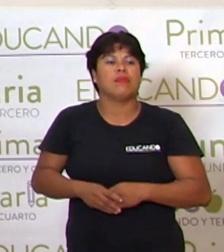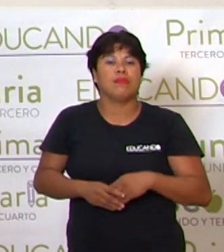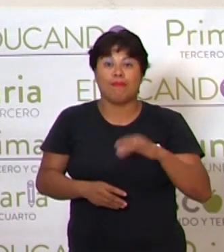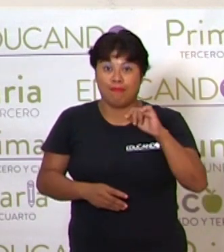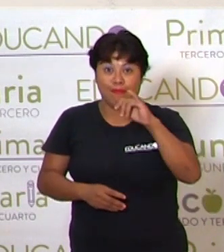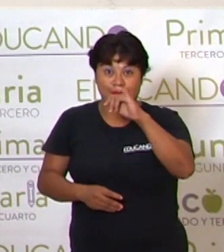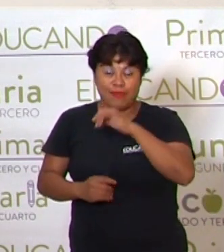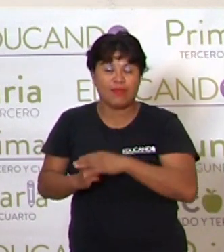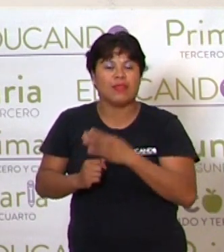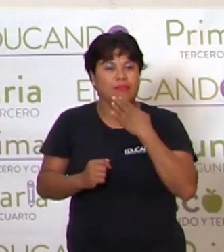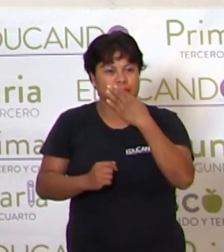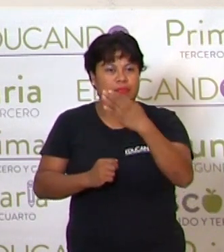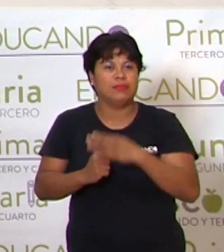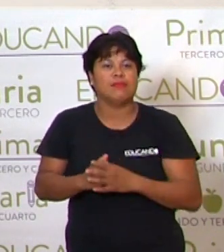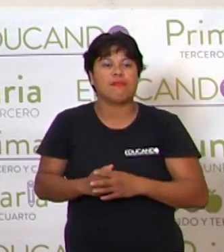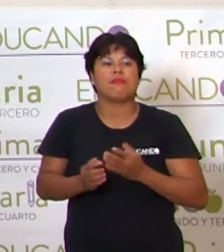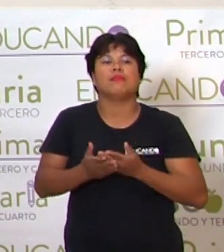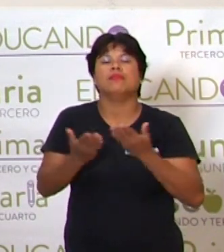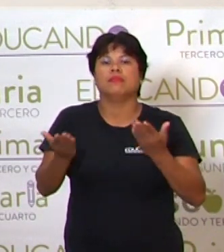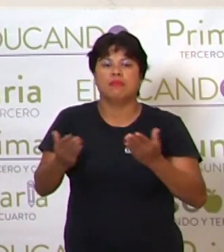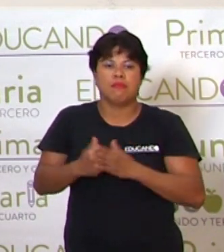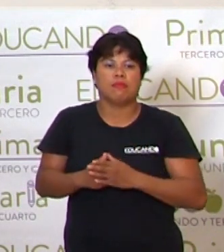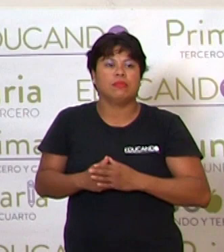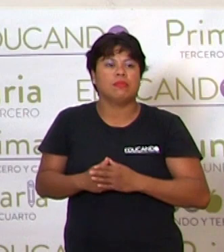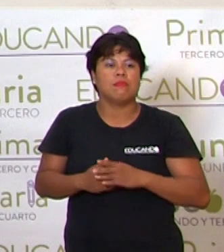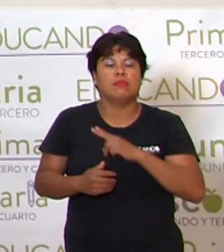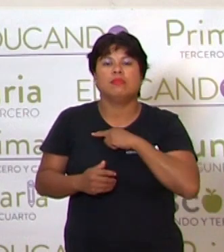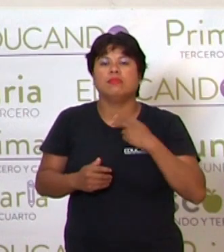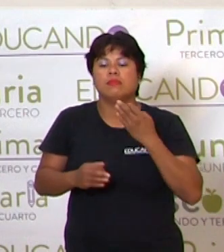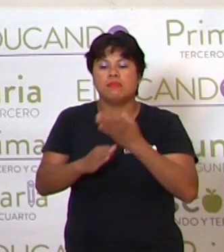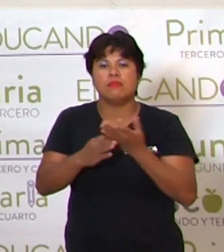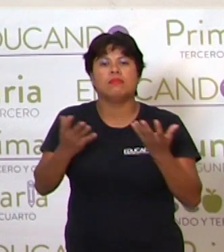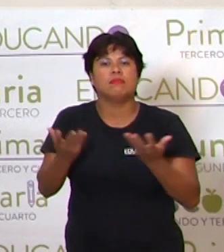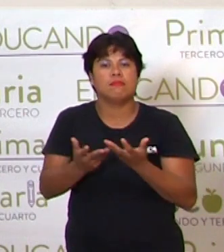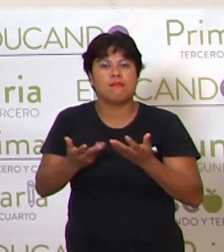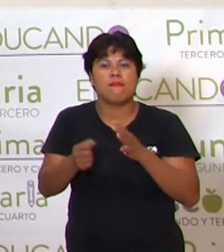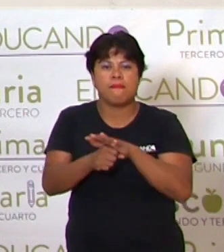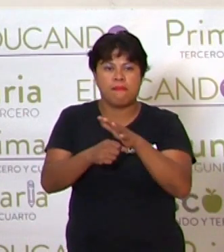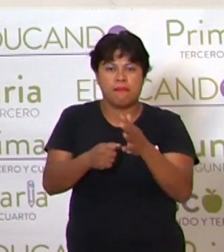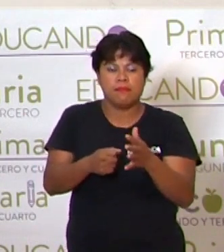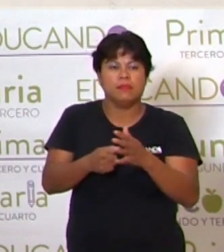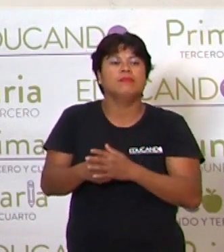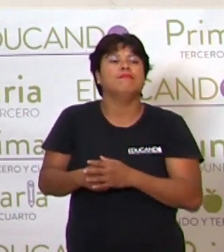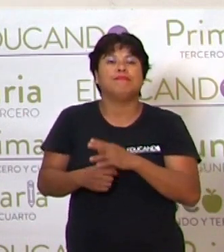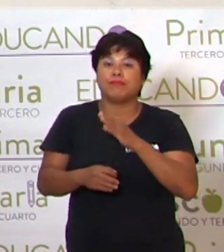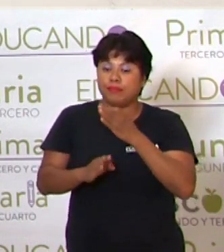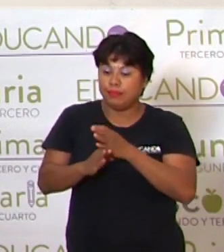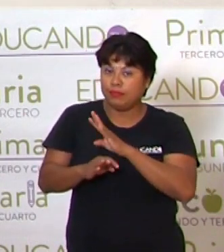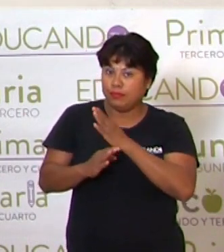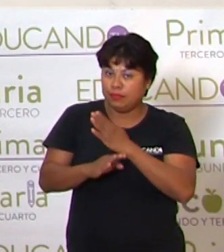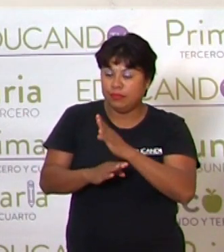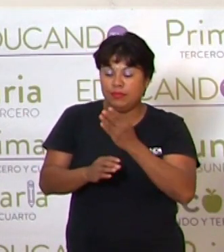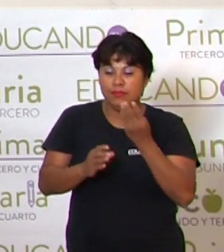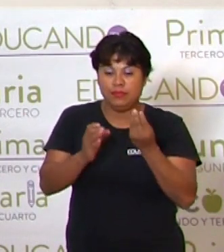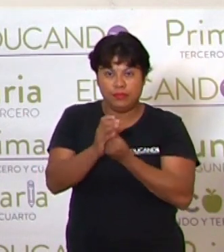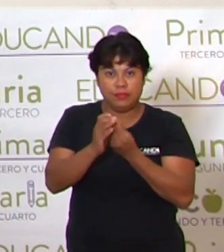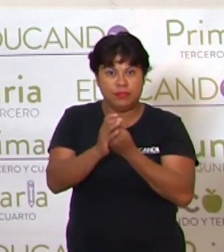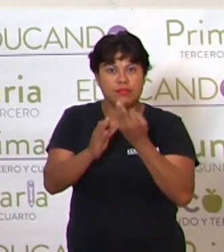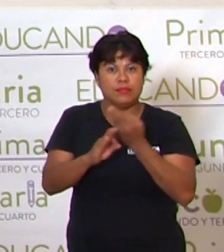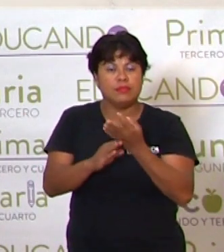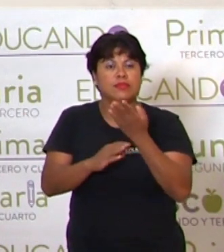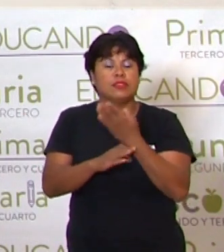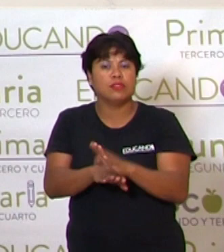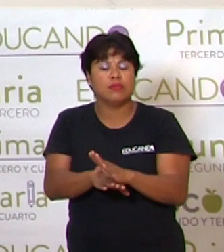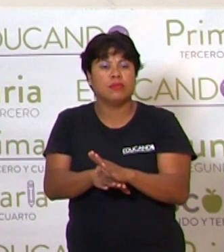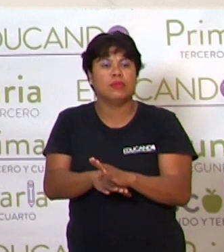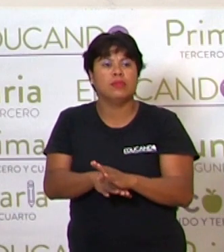¿Sí? Muy bien. Ahora bien, ¿qué vamos a realizar hoy? Como nuestra clase es, de alguna